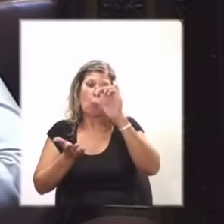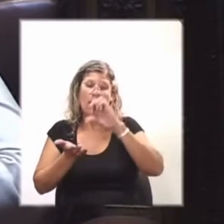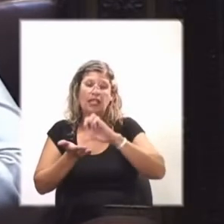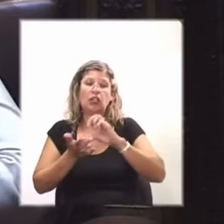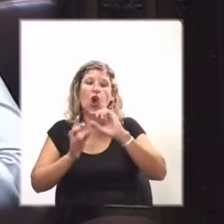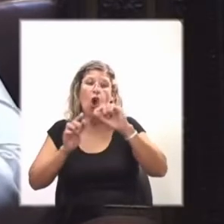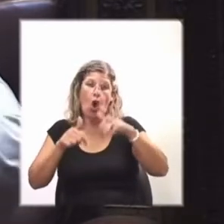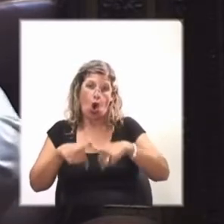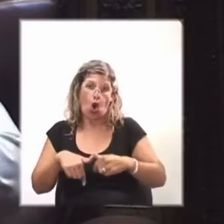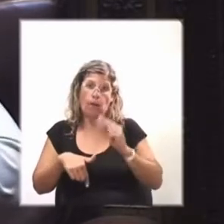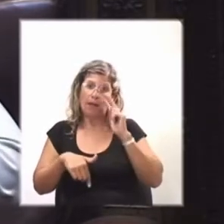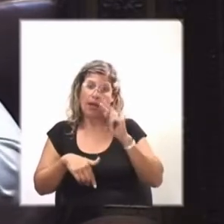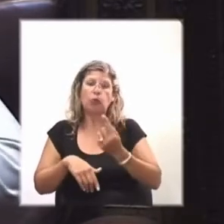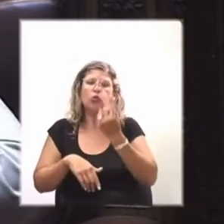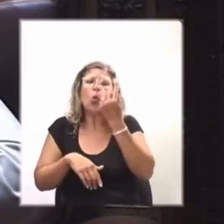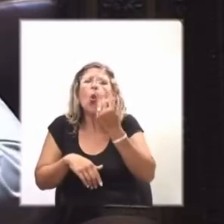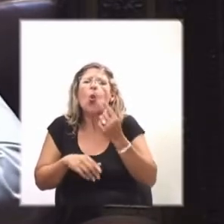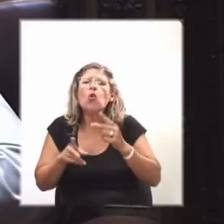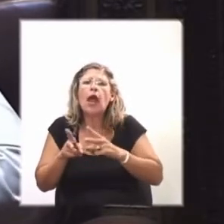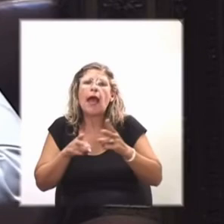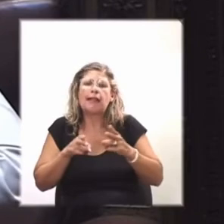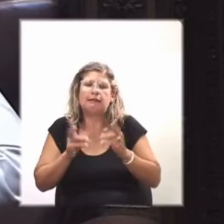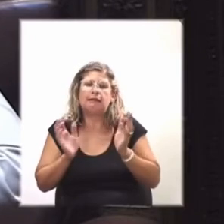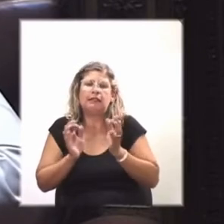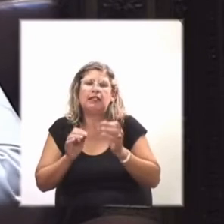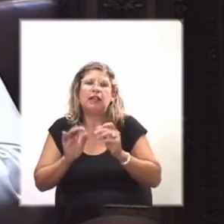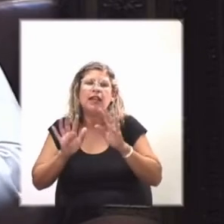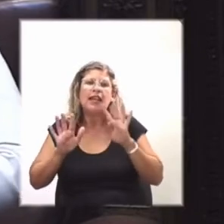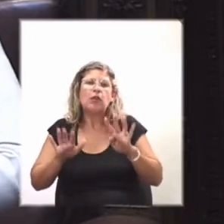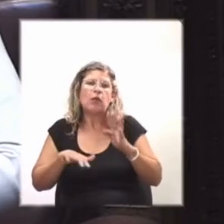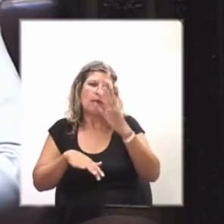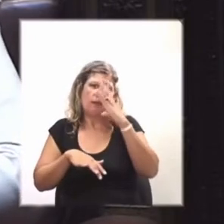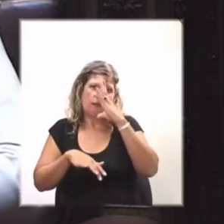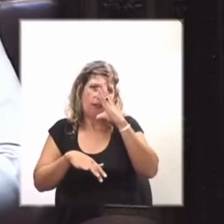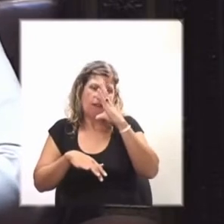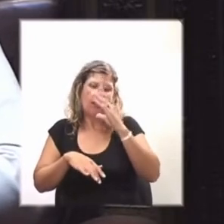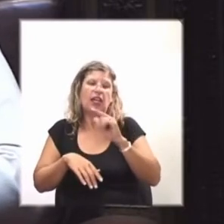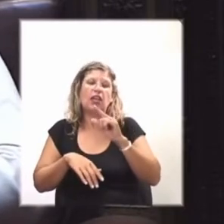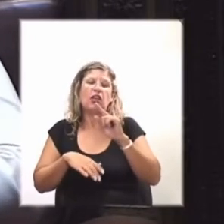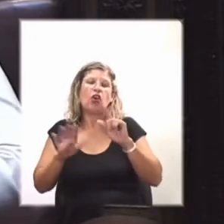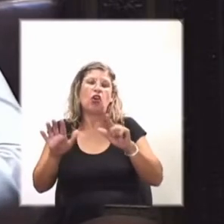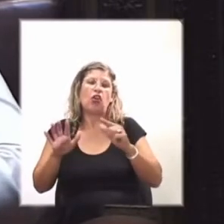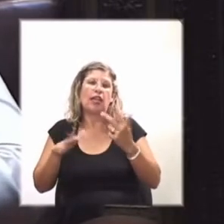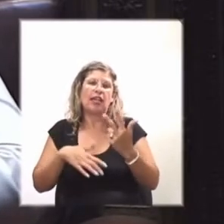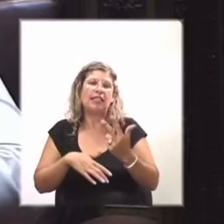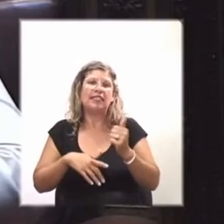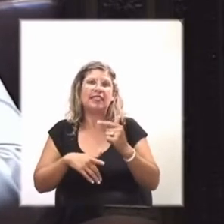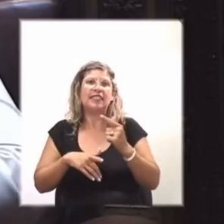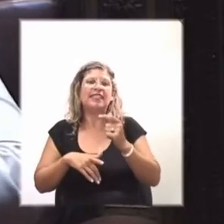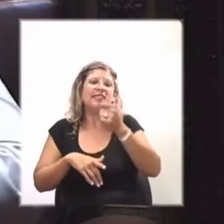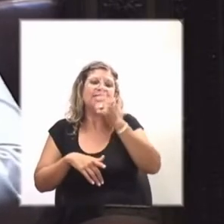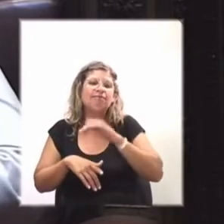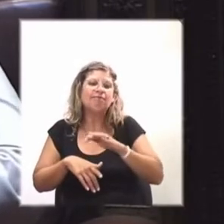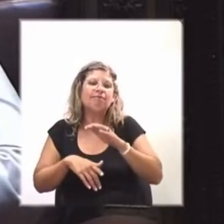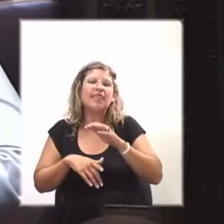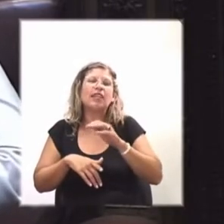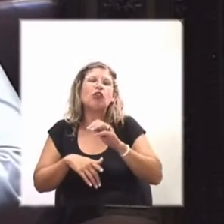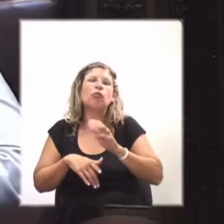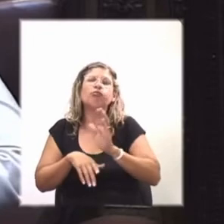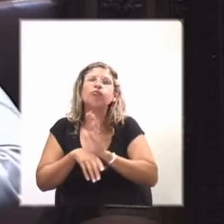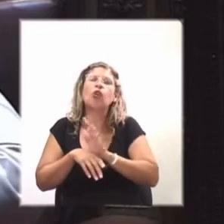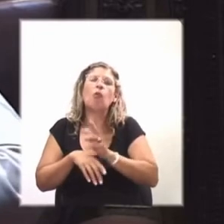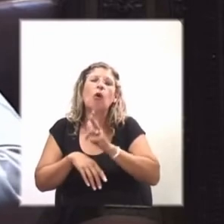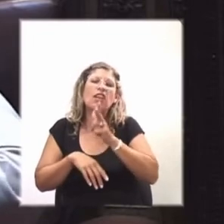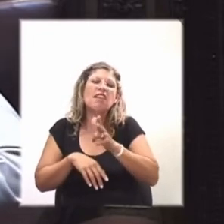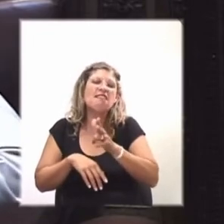una específica, la del 9 de febrero del 73, es hija de la anterior y será a su